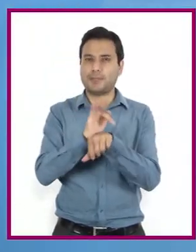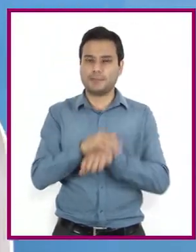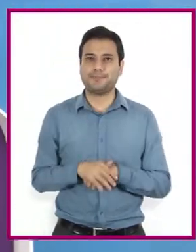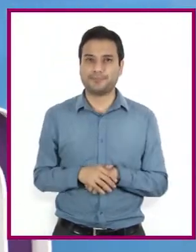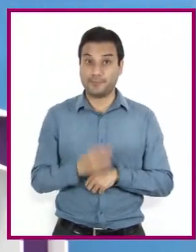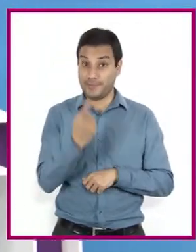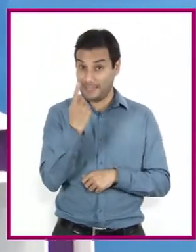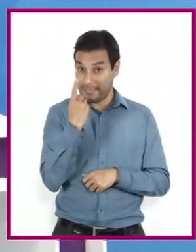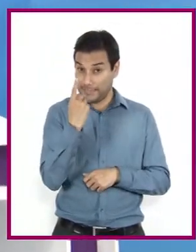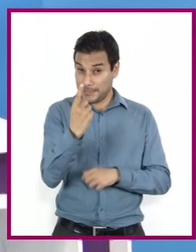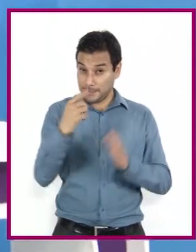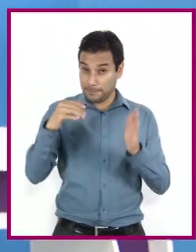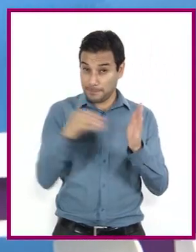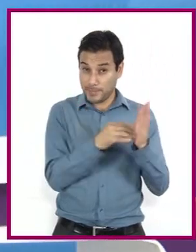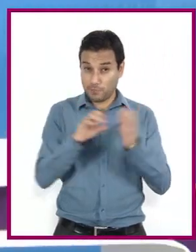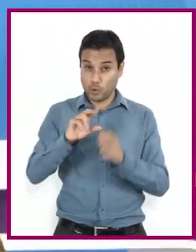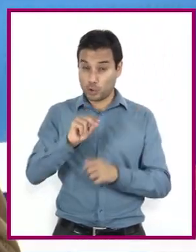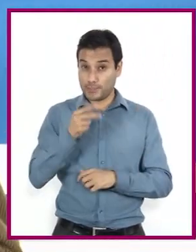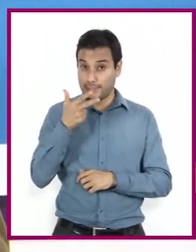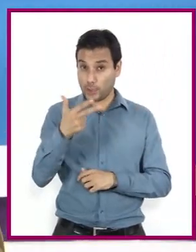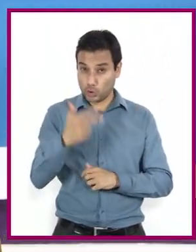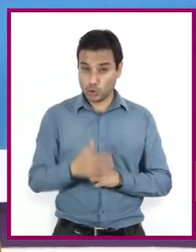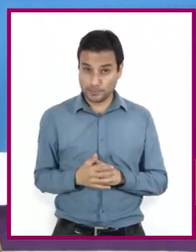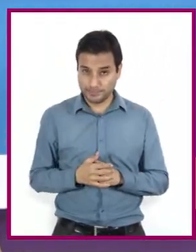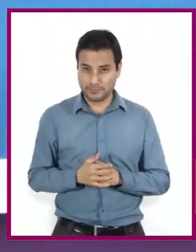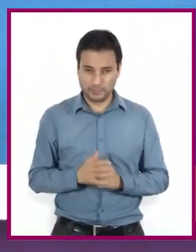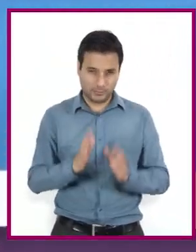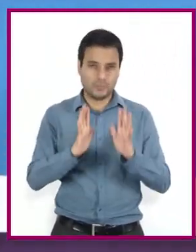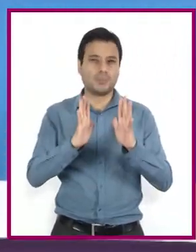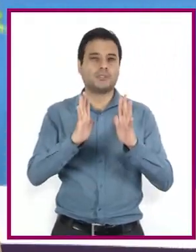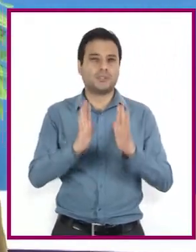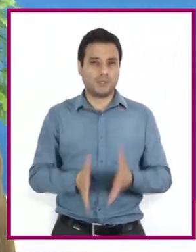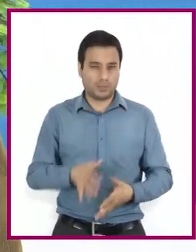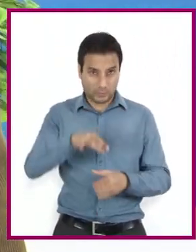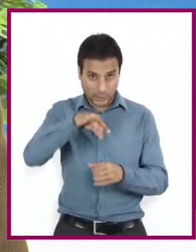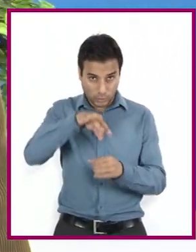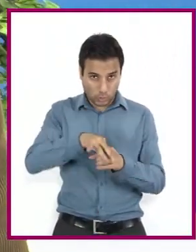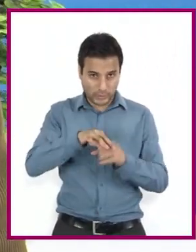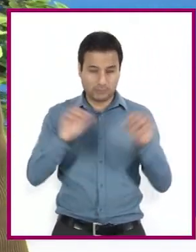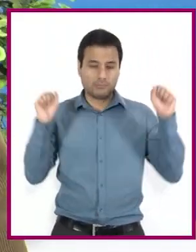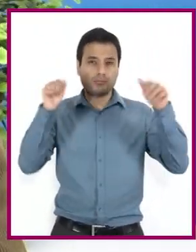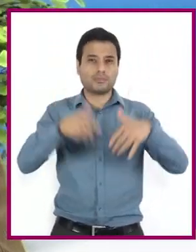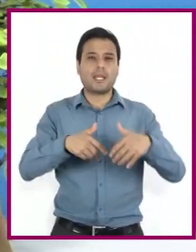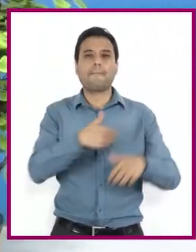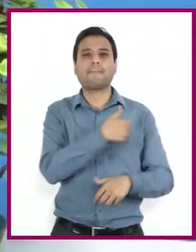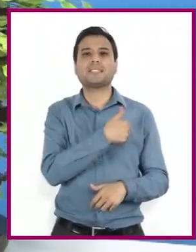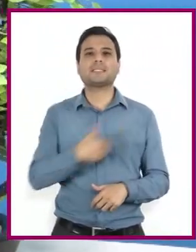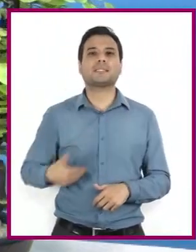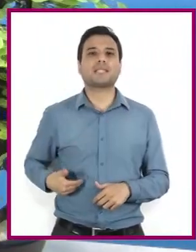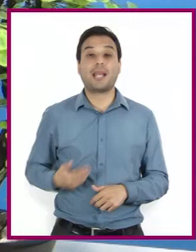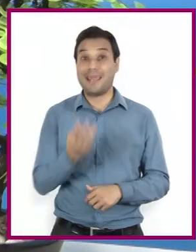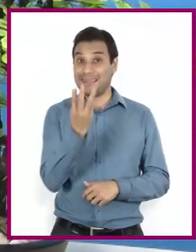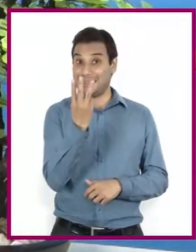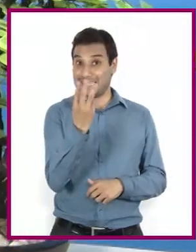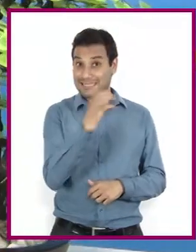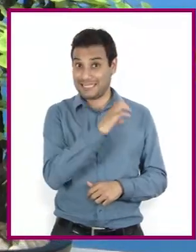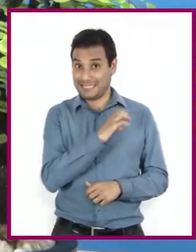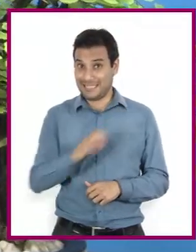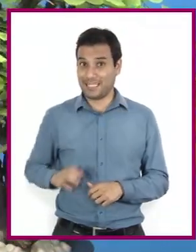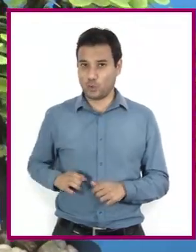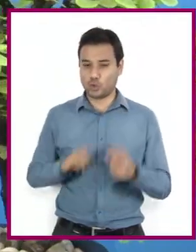En 1988 se llevaron a cabo las elecciones presidenciales con 3